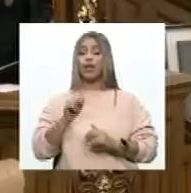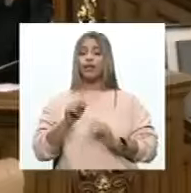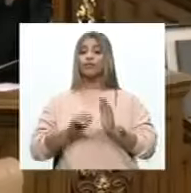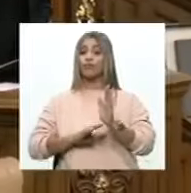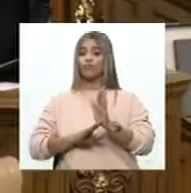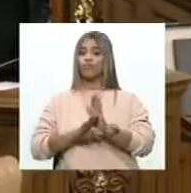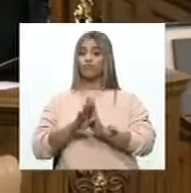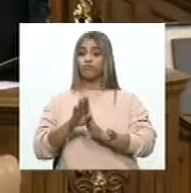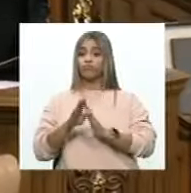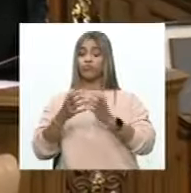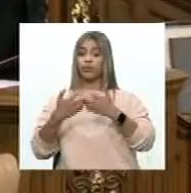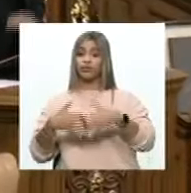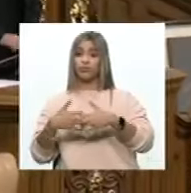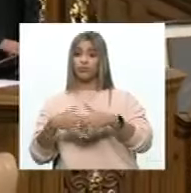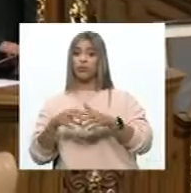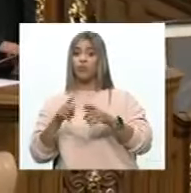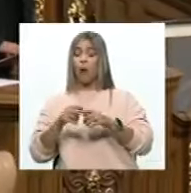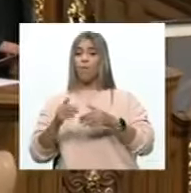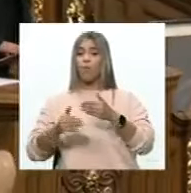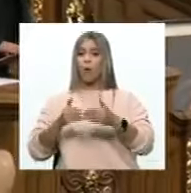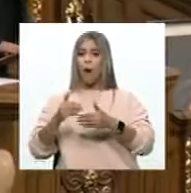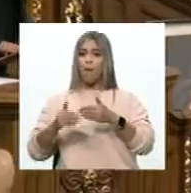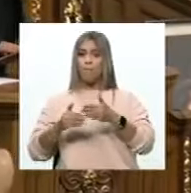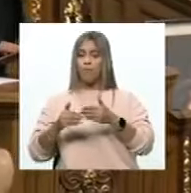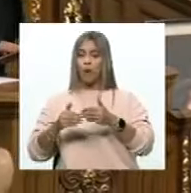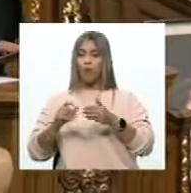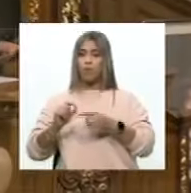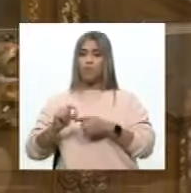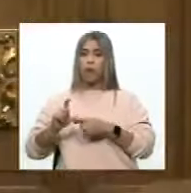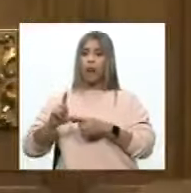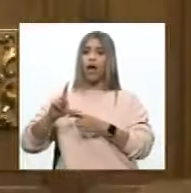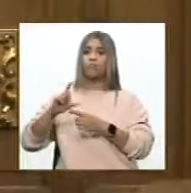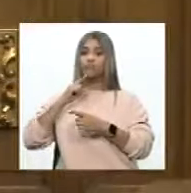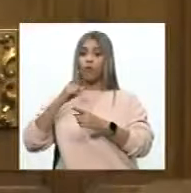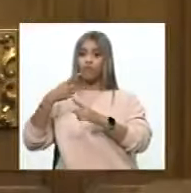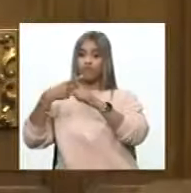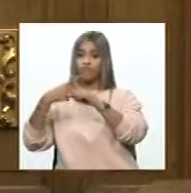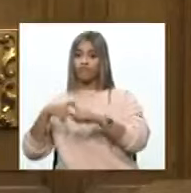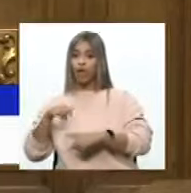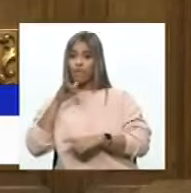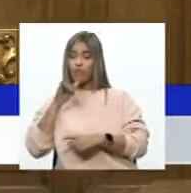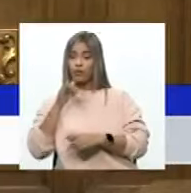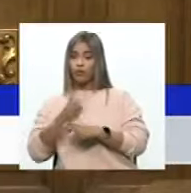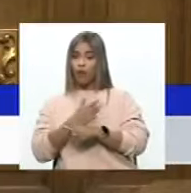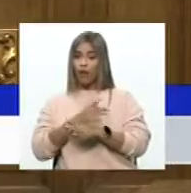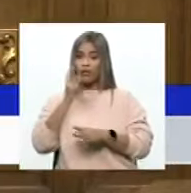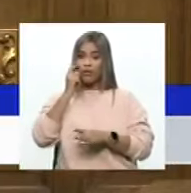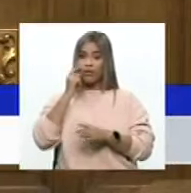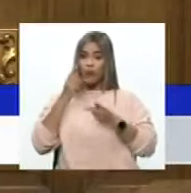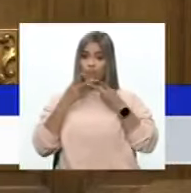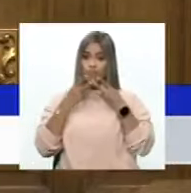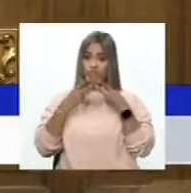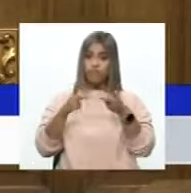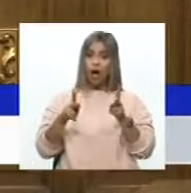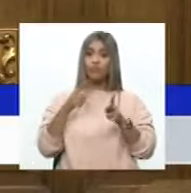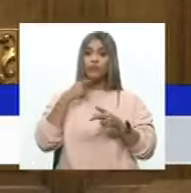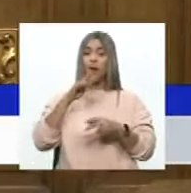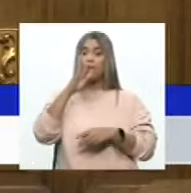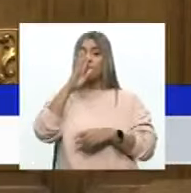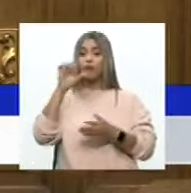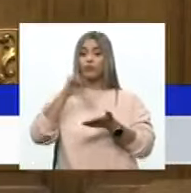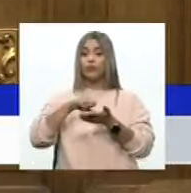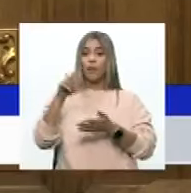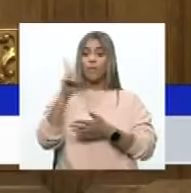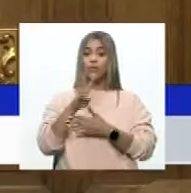productiva que se ha venido ampliando en los datos que pudimos apreciar en los últimos días publicado por el Banco Central de